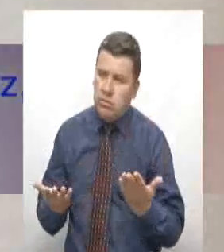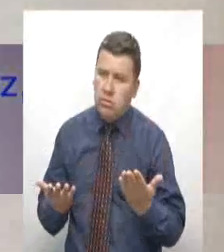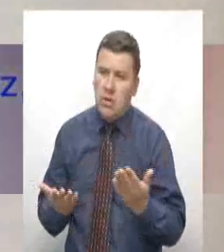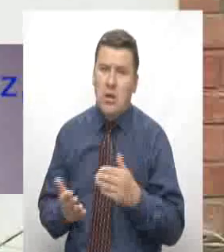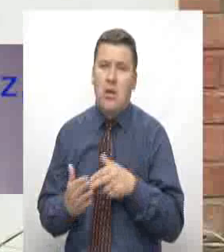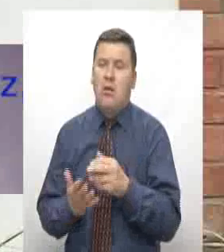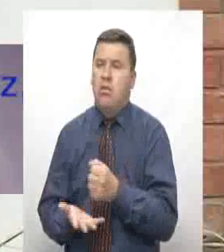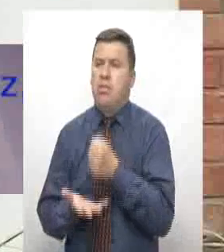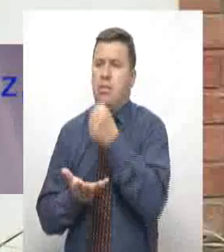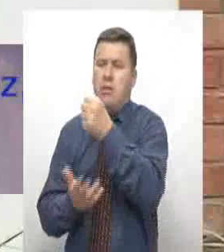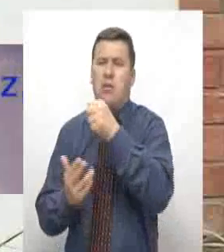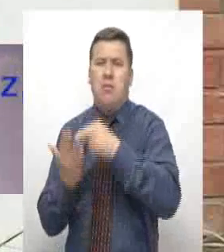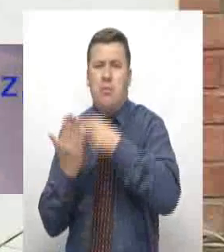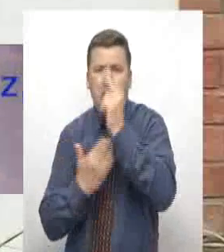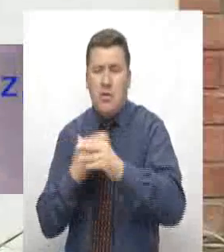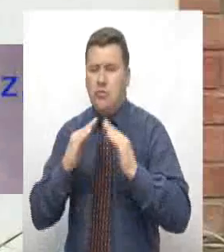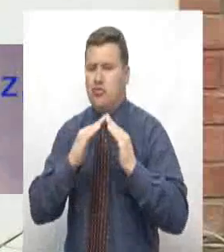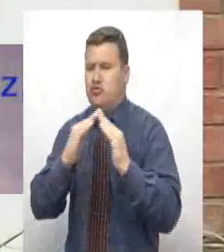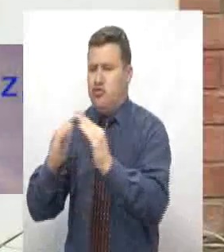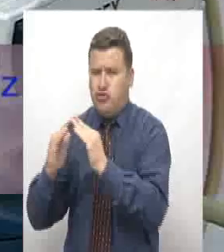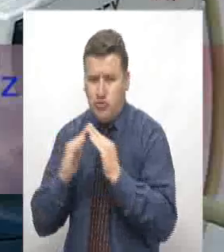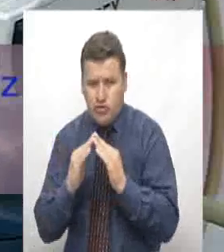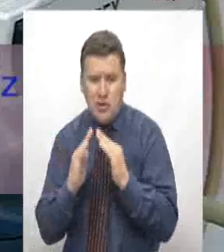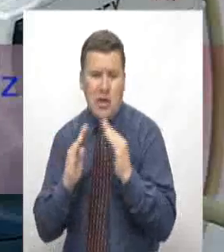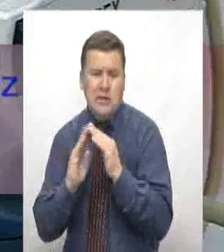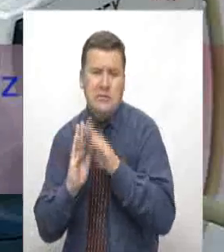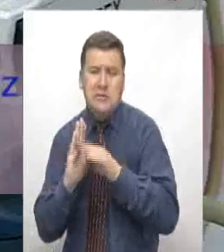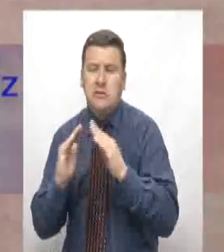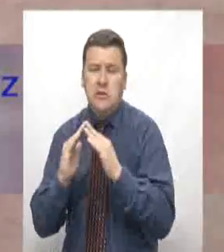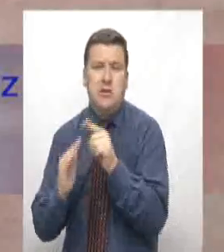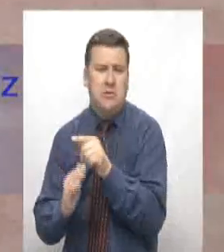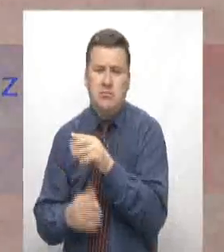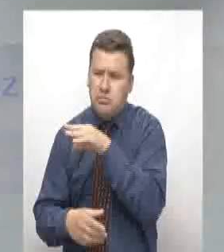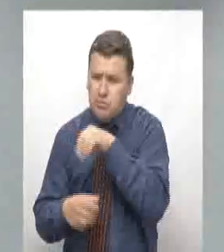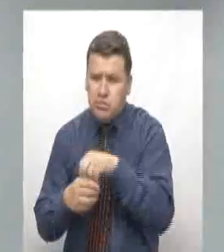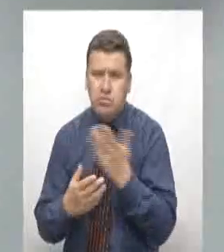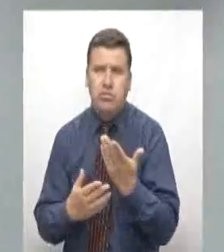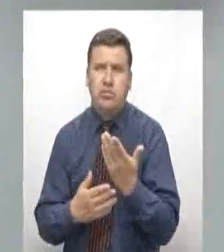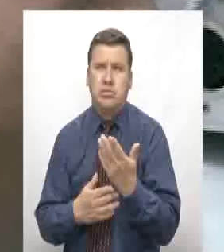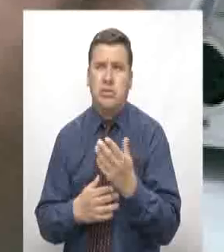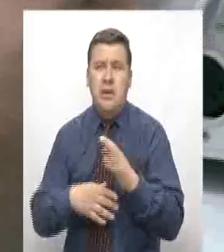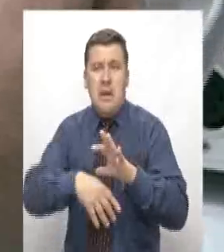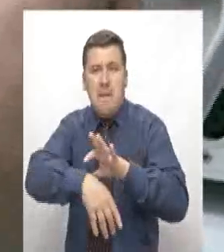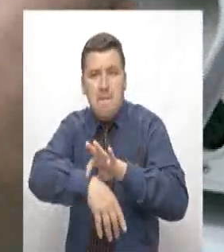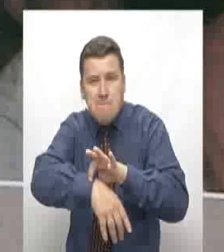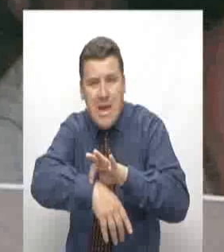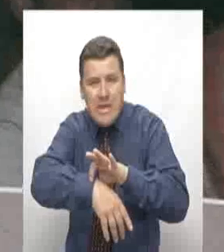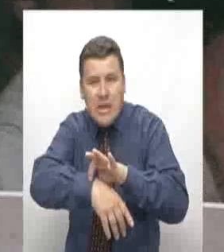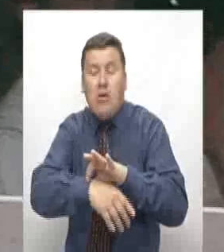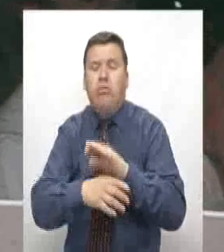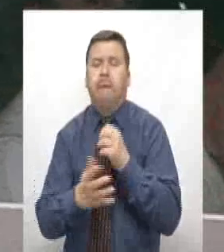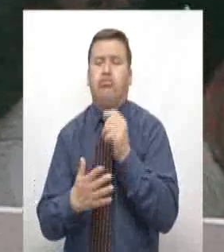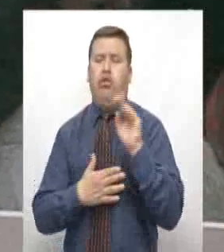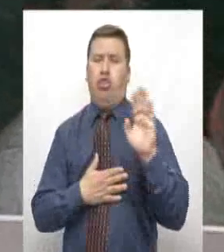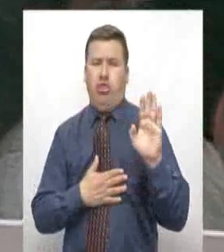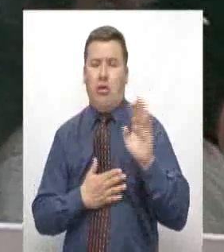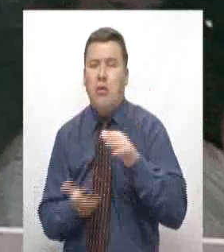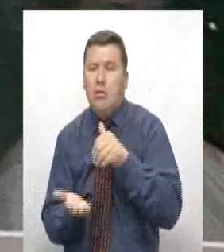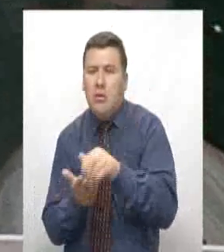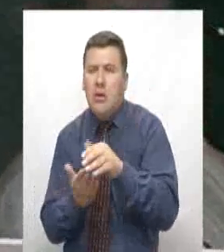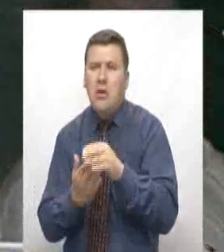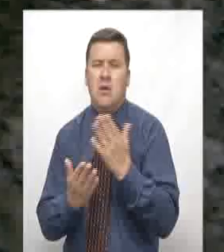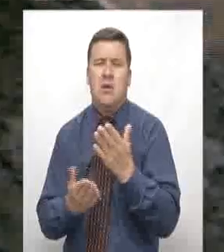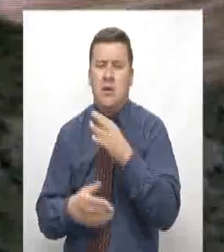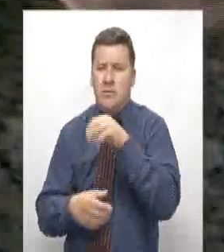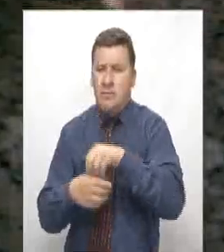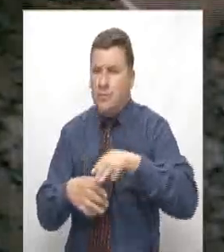fallida inversión en proyectos de vivienda de interés social, la adquisición de equipos biomédicos para el nuevo hospital y la inversión en